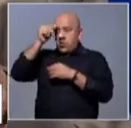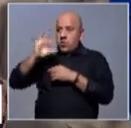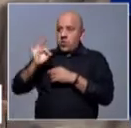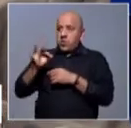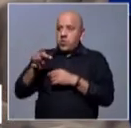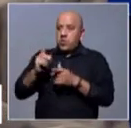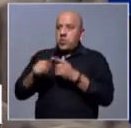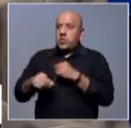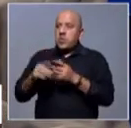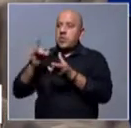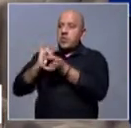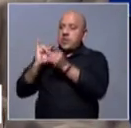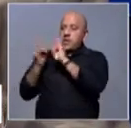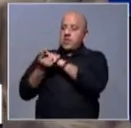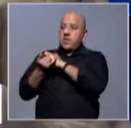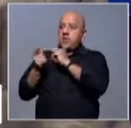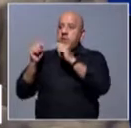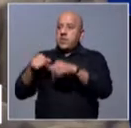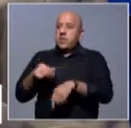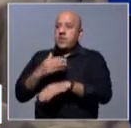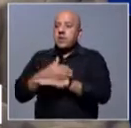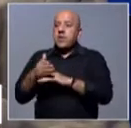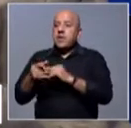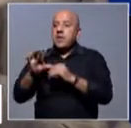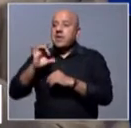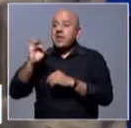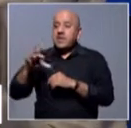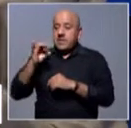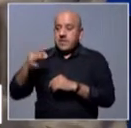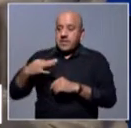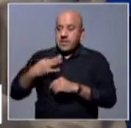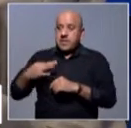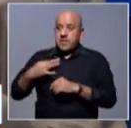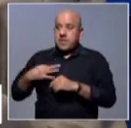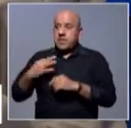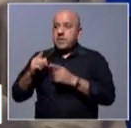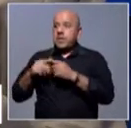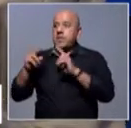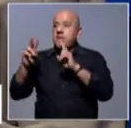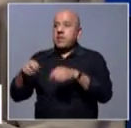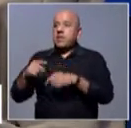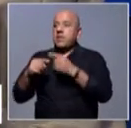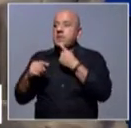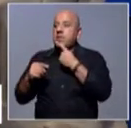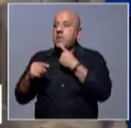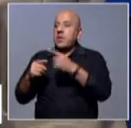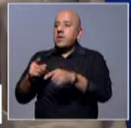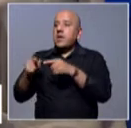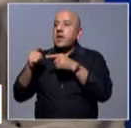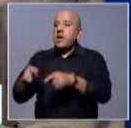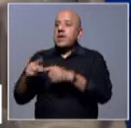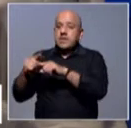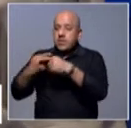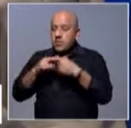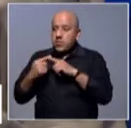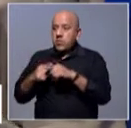el parlamento de la república después de 15 años recobra la centralidad de la política es allí donde se van a discutir